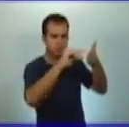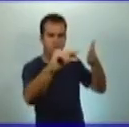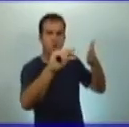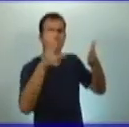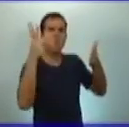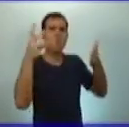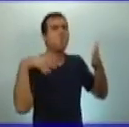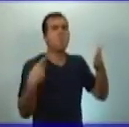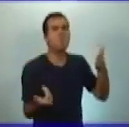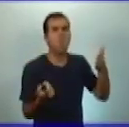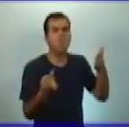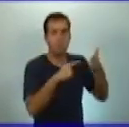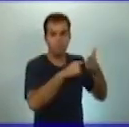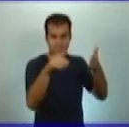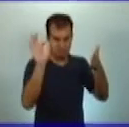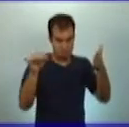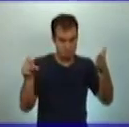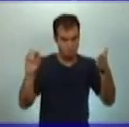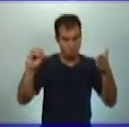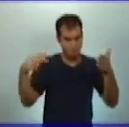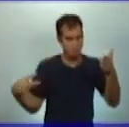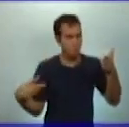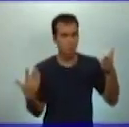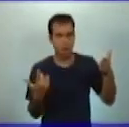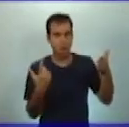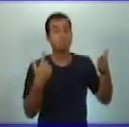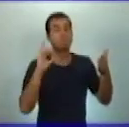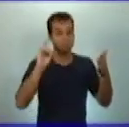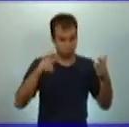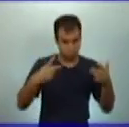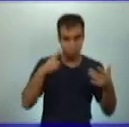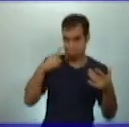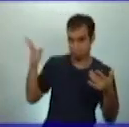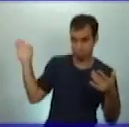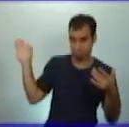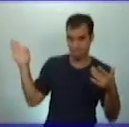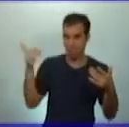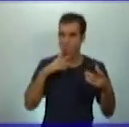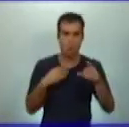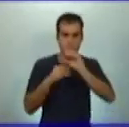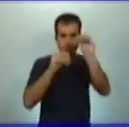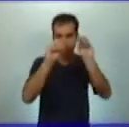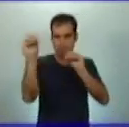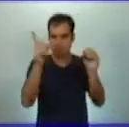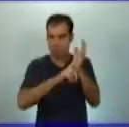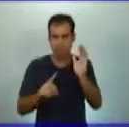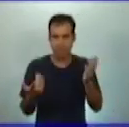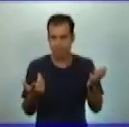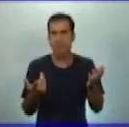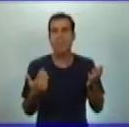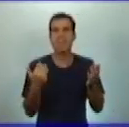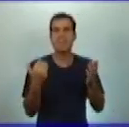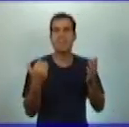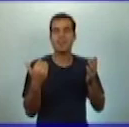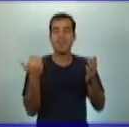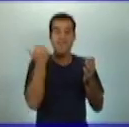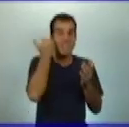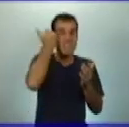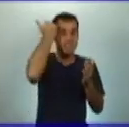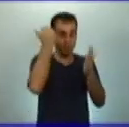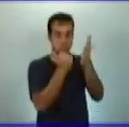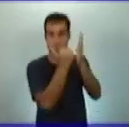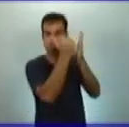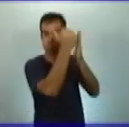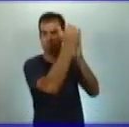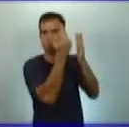este mismo elemento químico? Observen nuevamente la distribución electrónica y pregunto, ¿cuántos niveles de energía hemos